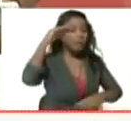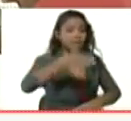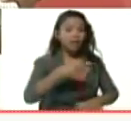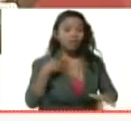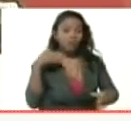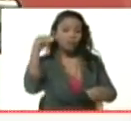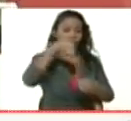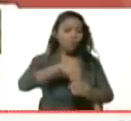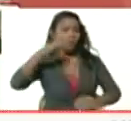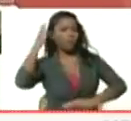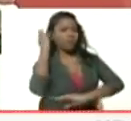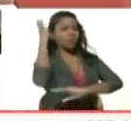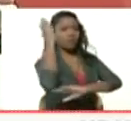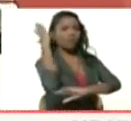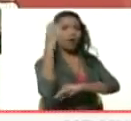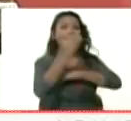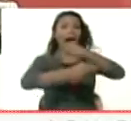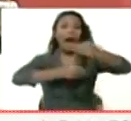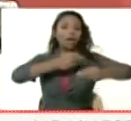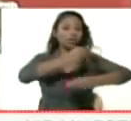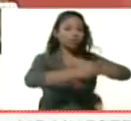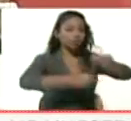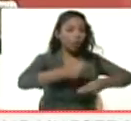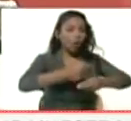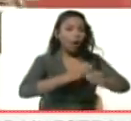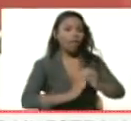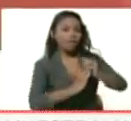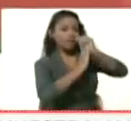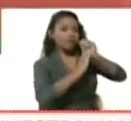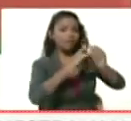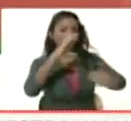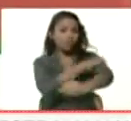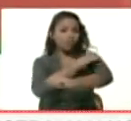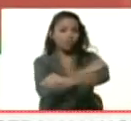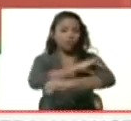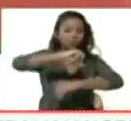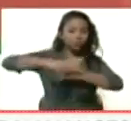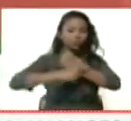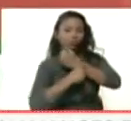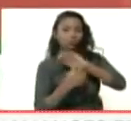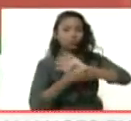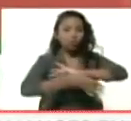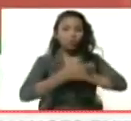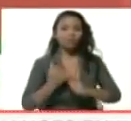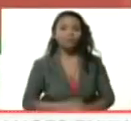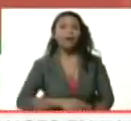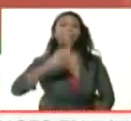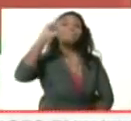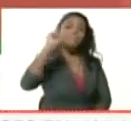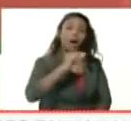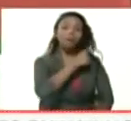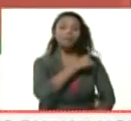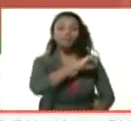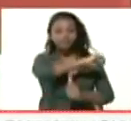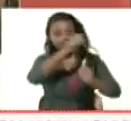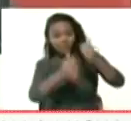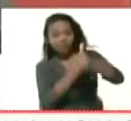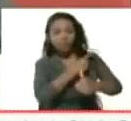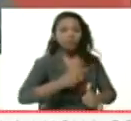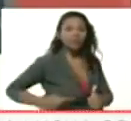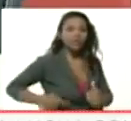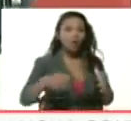de sanciones que ha realizado el dirigente de la oposición Juan Guaidó. También el vicepresidente sectorial